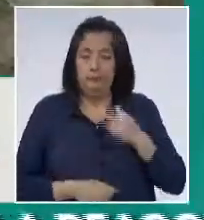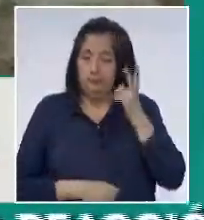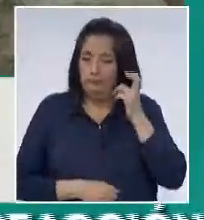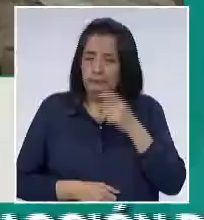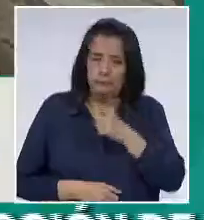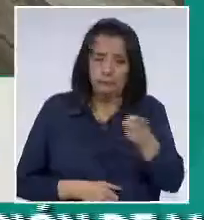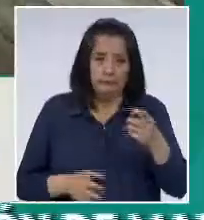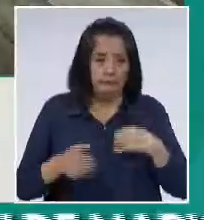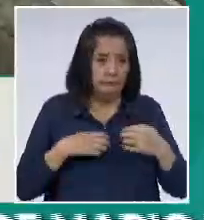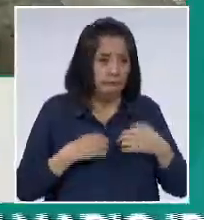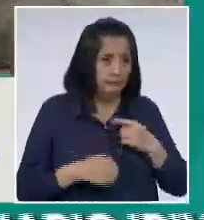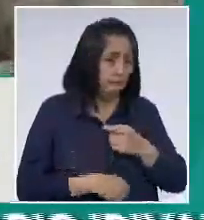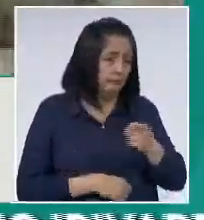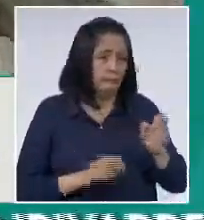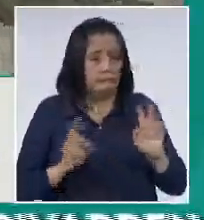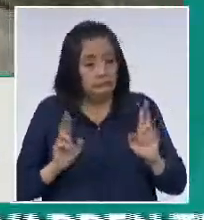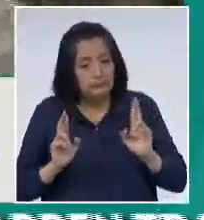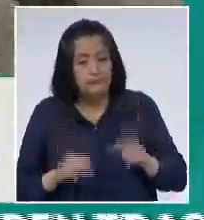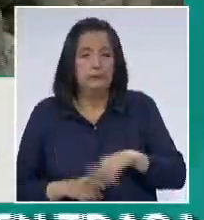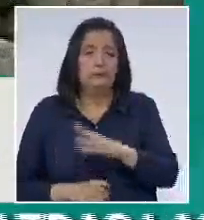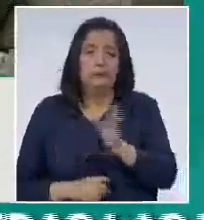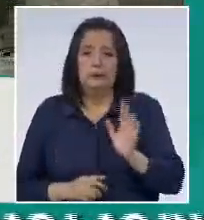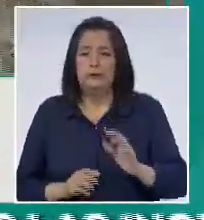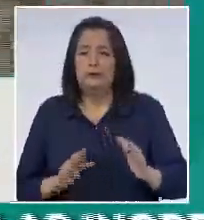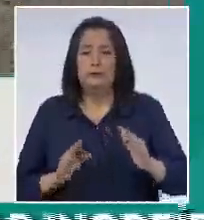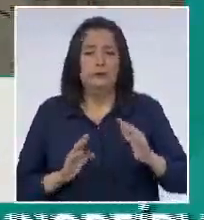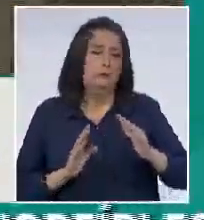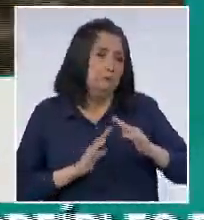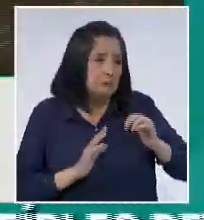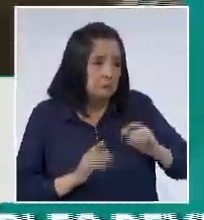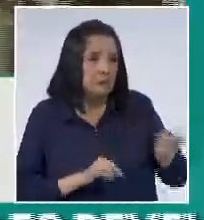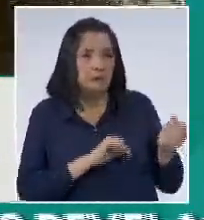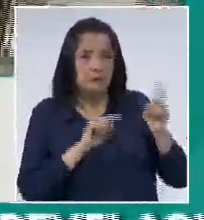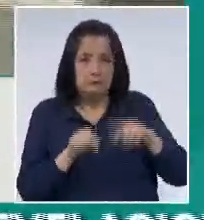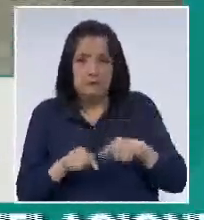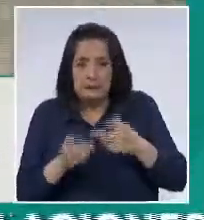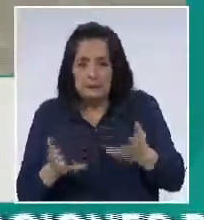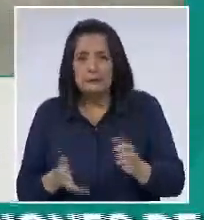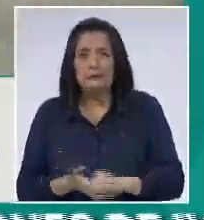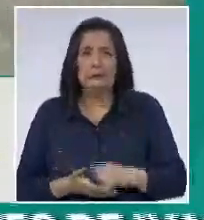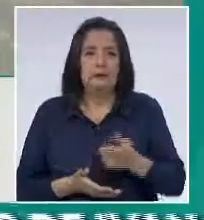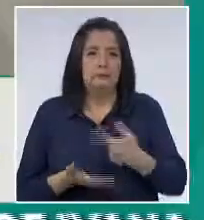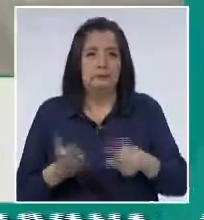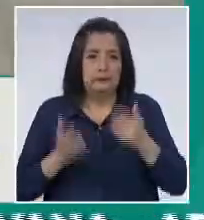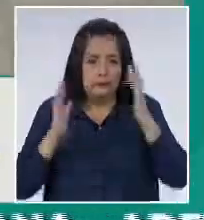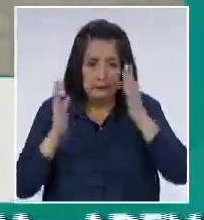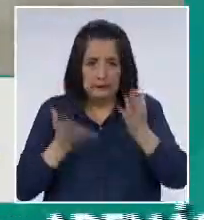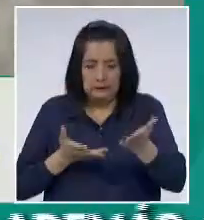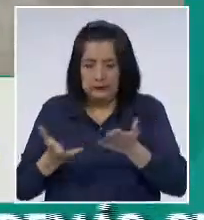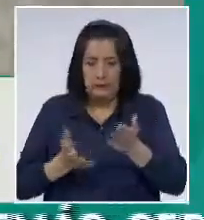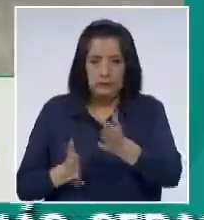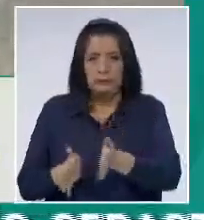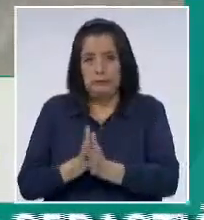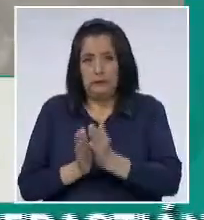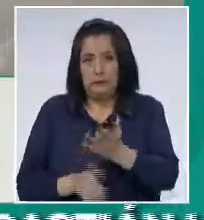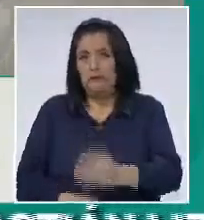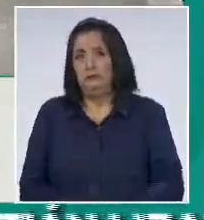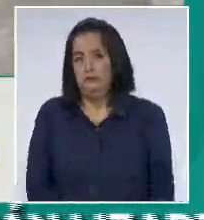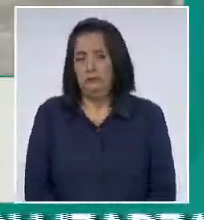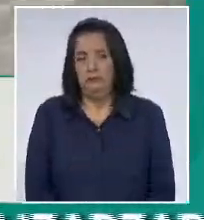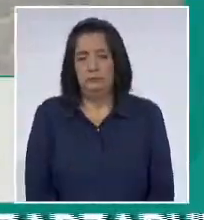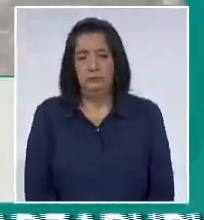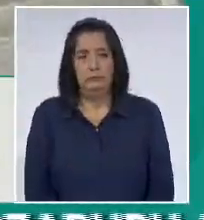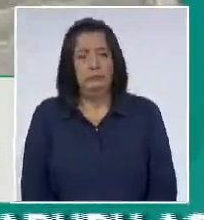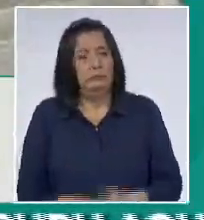las quejas. Ellos esperan que alguna autoridad venga para que puedan hacer atendido su pedido, ¿no? Bien.